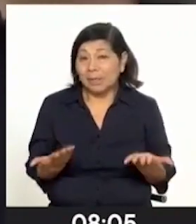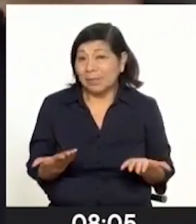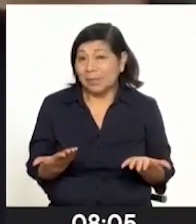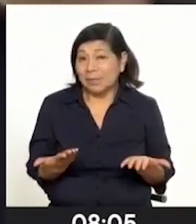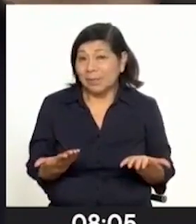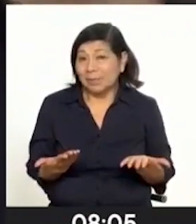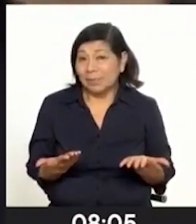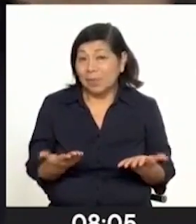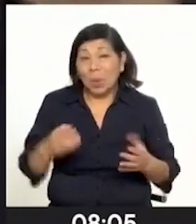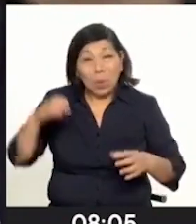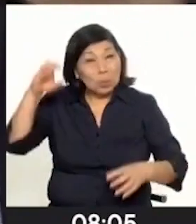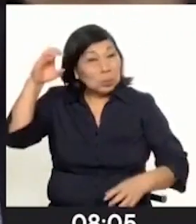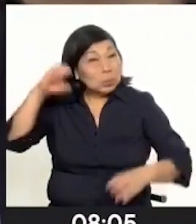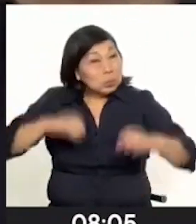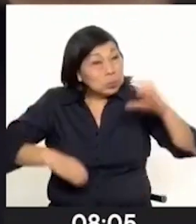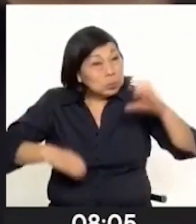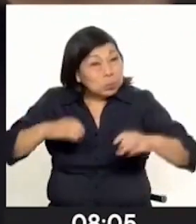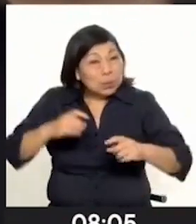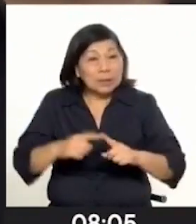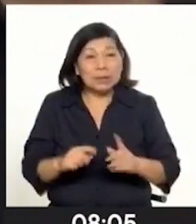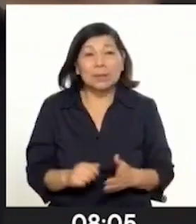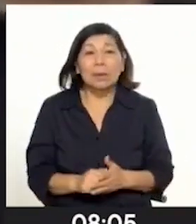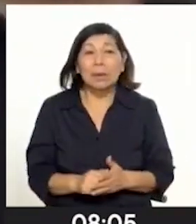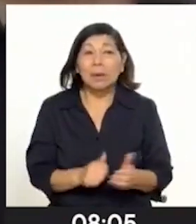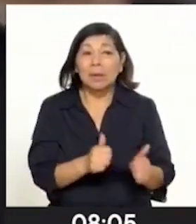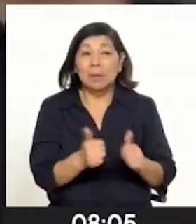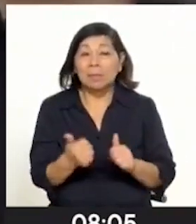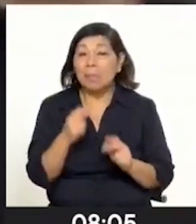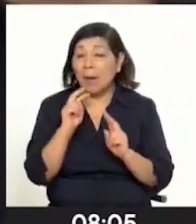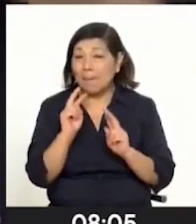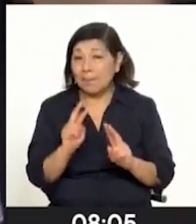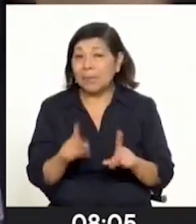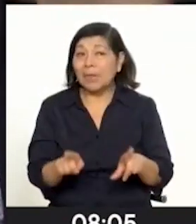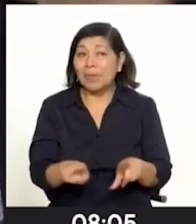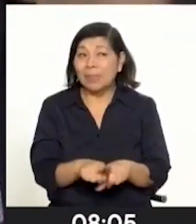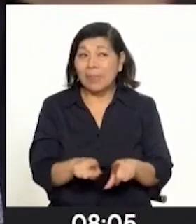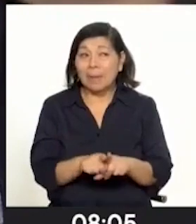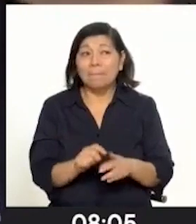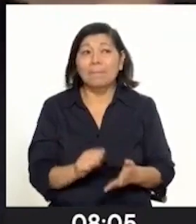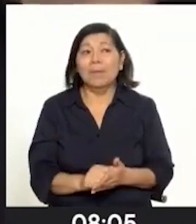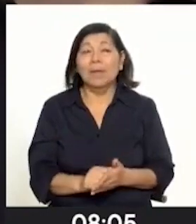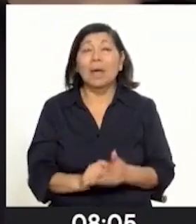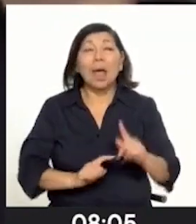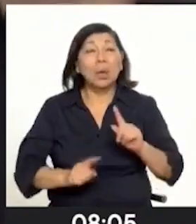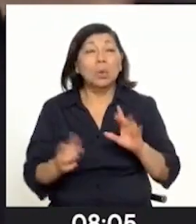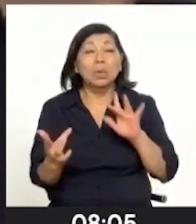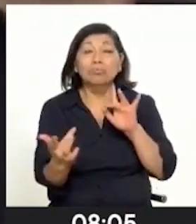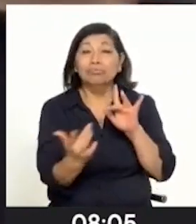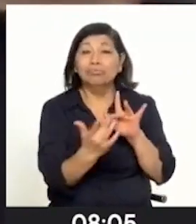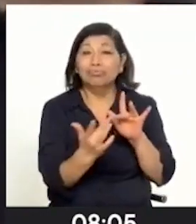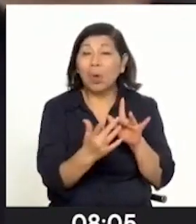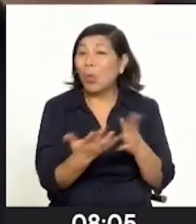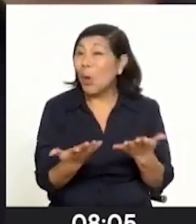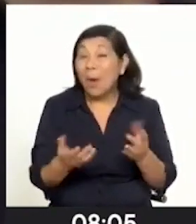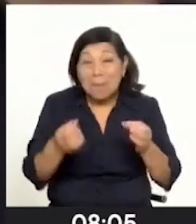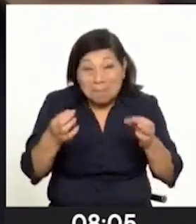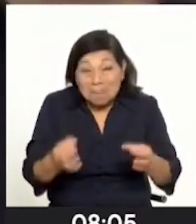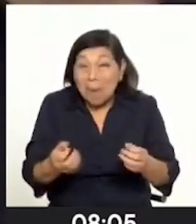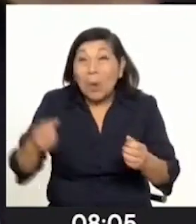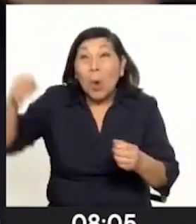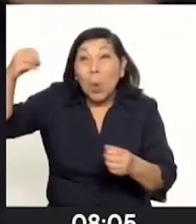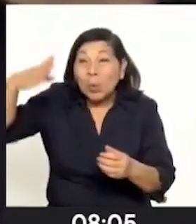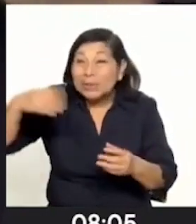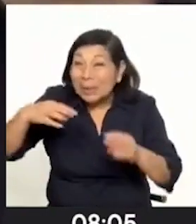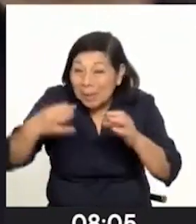el caso de las lluvias, ¿no? Y, por otro lado, hemos detectado también que hay algunas conexiones que no están bien instaladas y